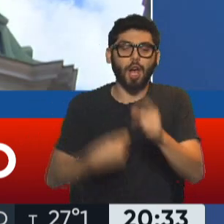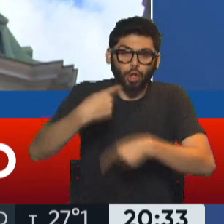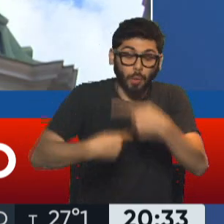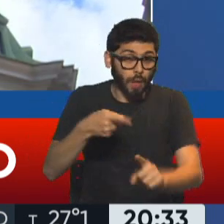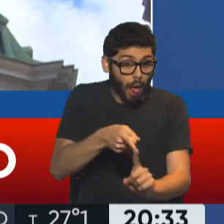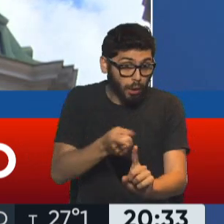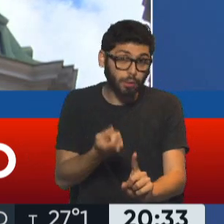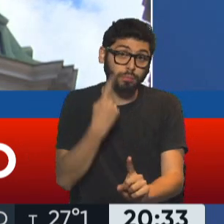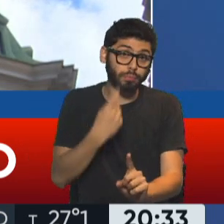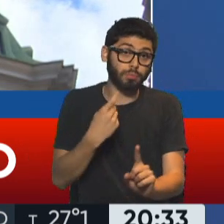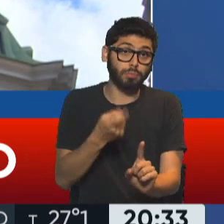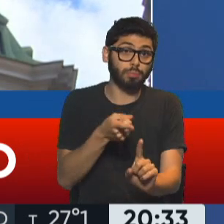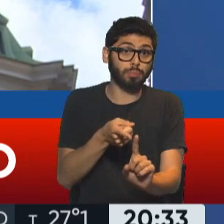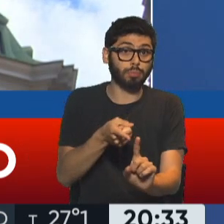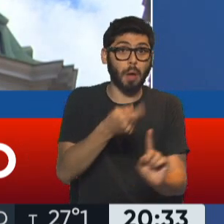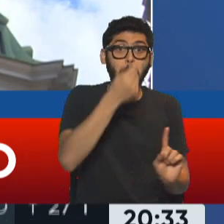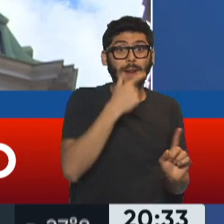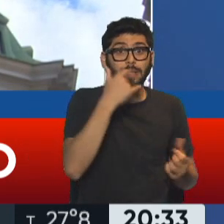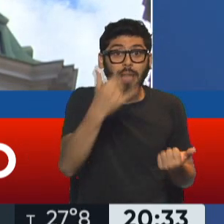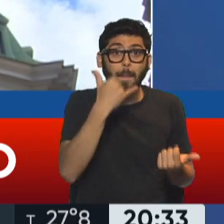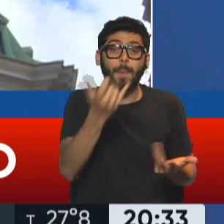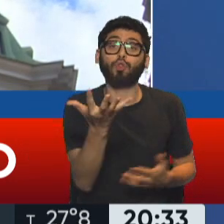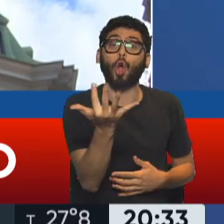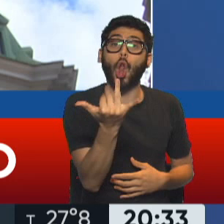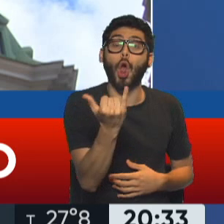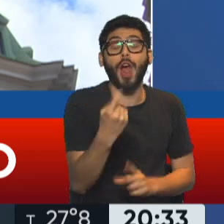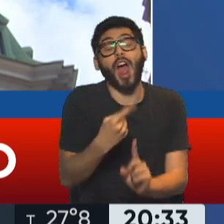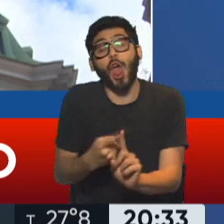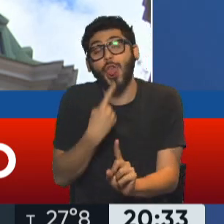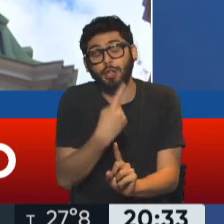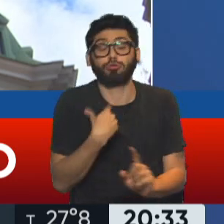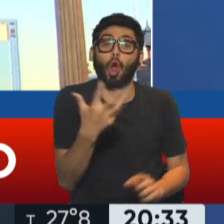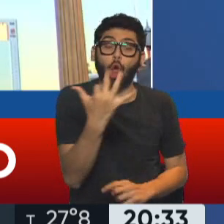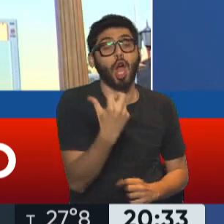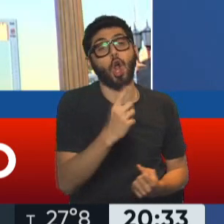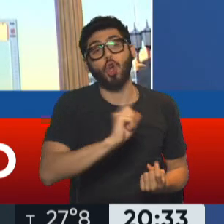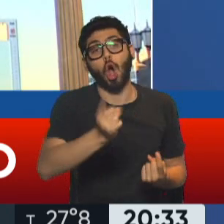carne propia, porque lo llamaba todos los días Macri y él, según cuenta, decía no,